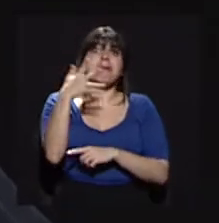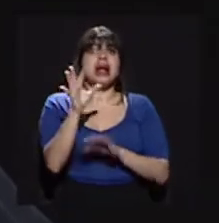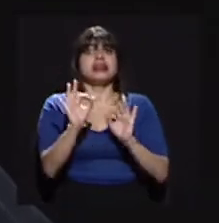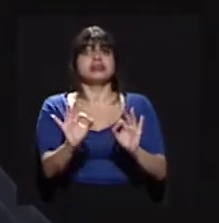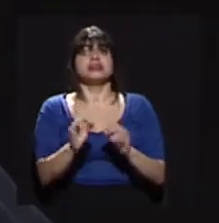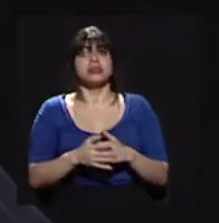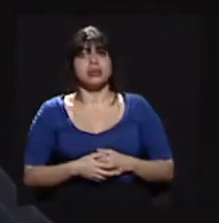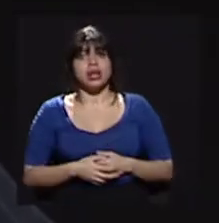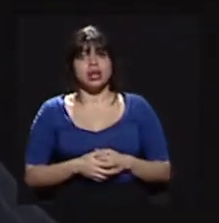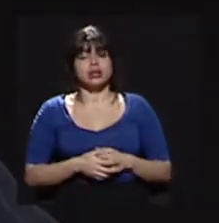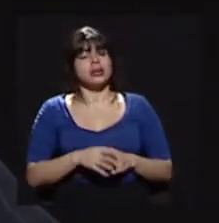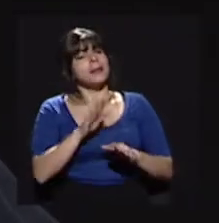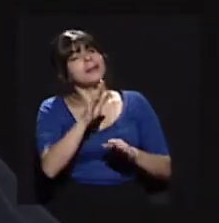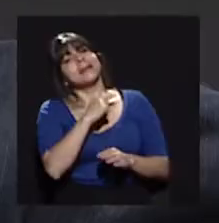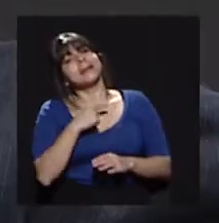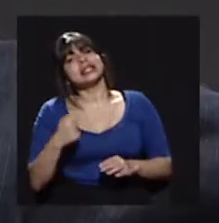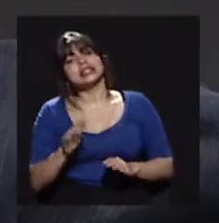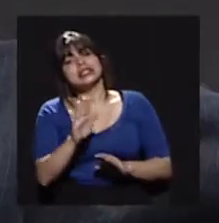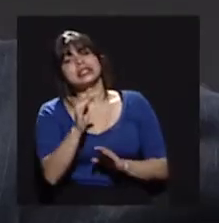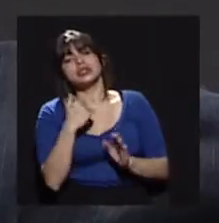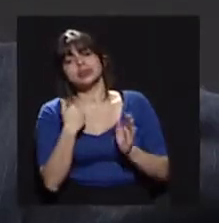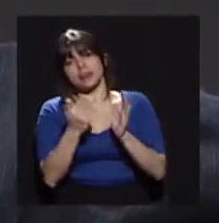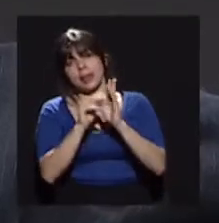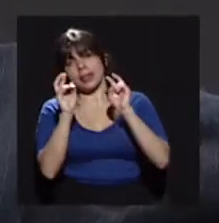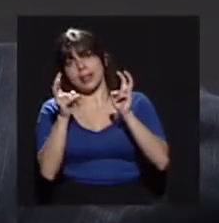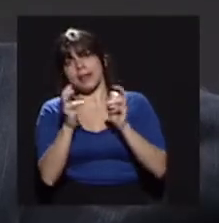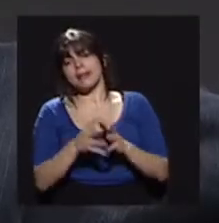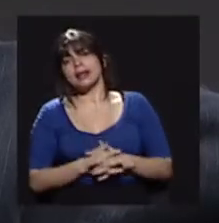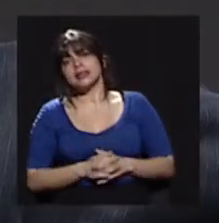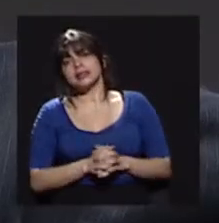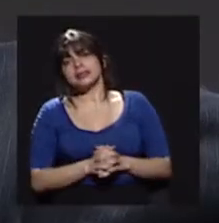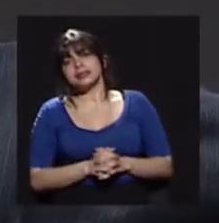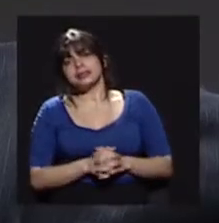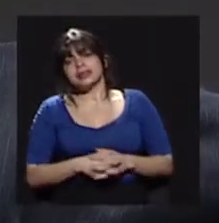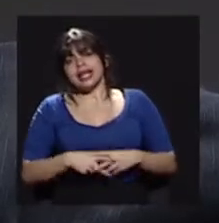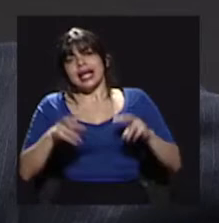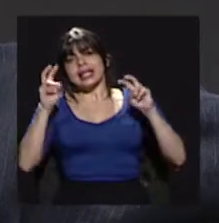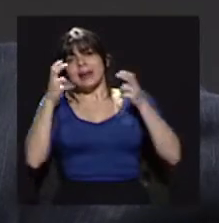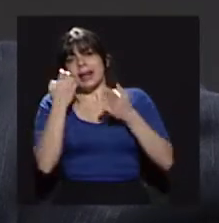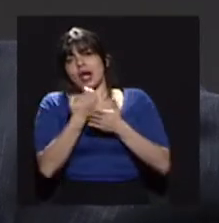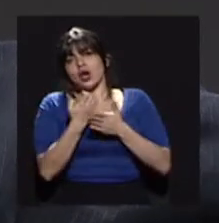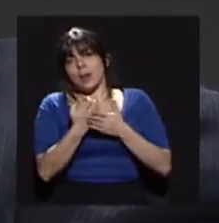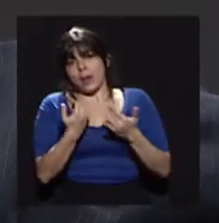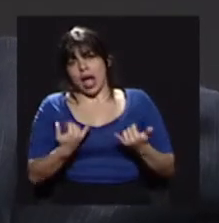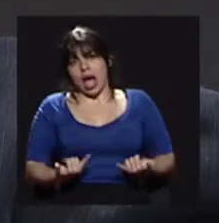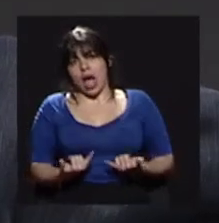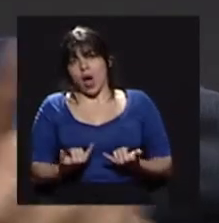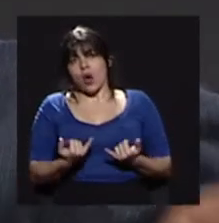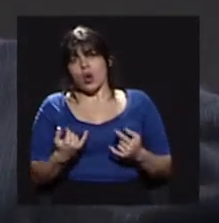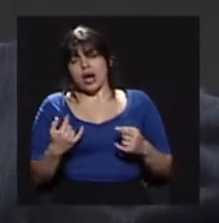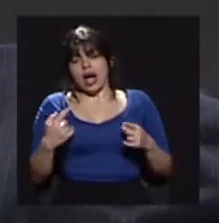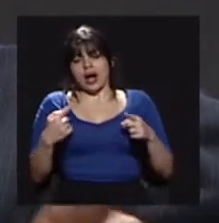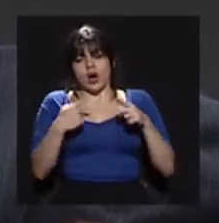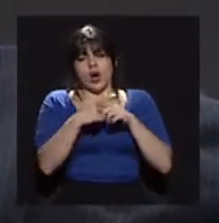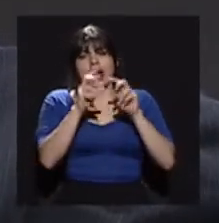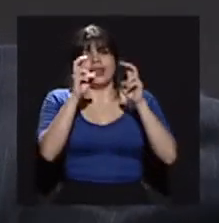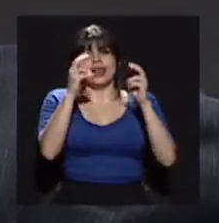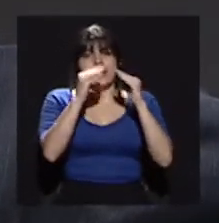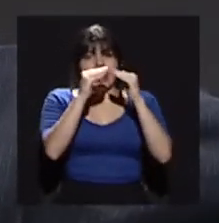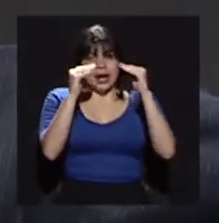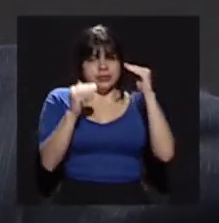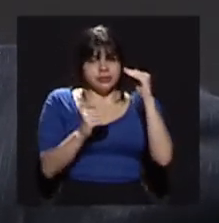no creyente el yo vuelvo al tema el tema económico ahora cruzado con el tema de la